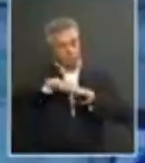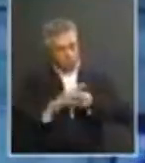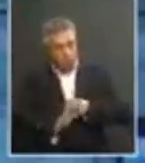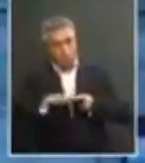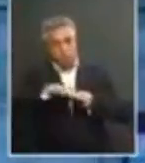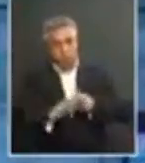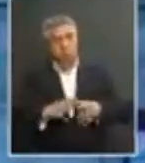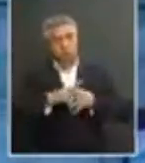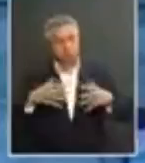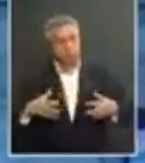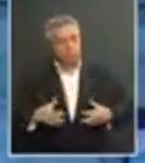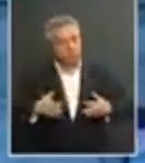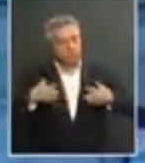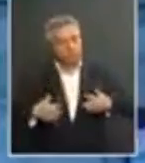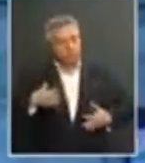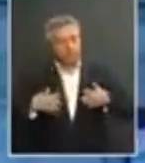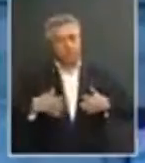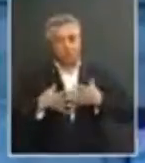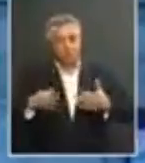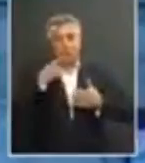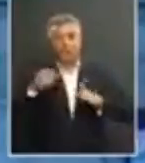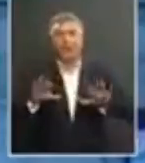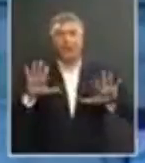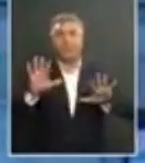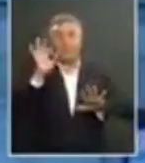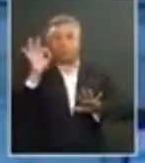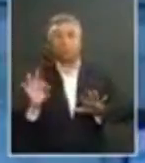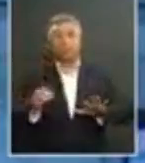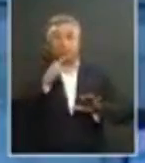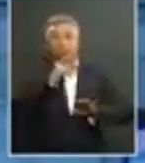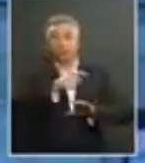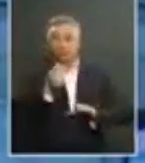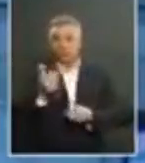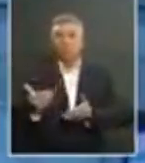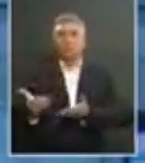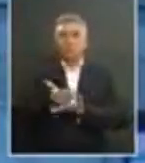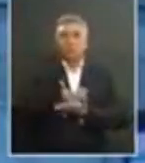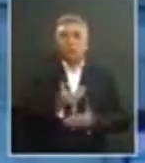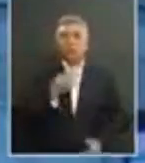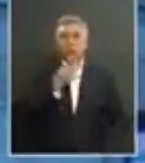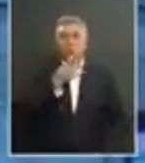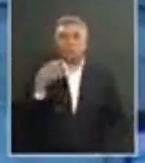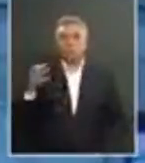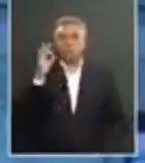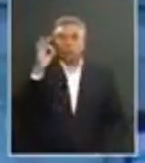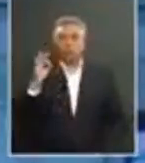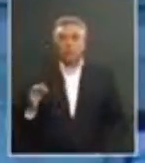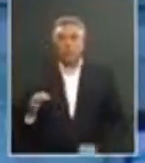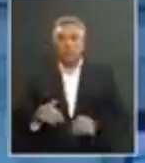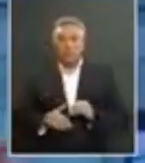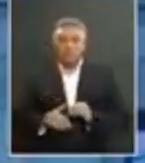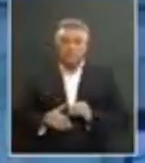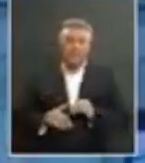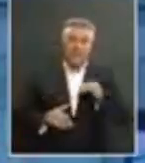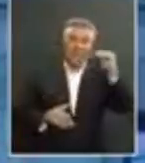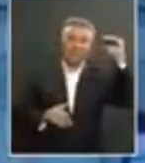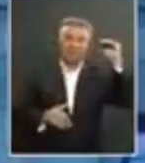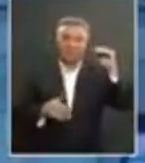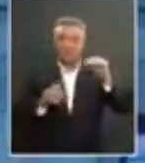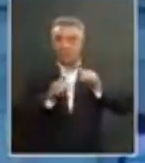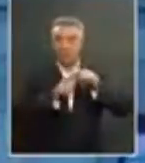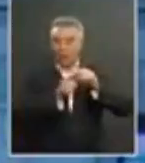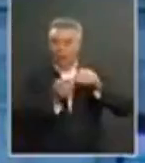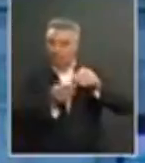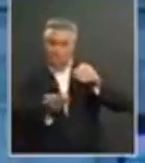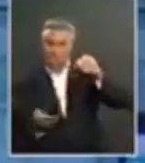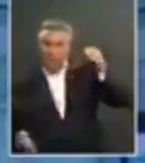dice que el 10% de mayores ingresos de Chile gana 400 veces más que el 10% de menores ingresos. Se amplió la diferencia